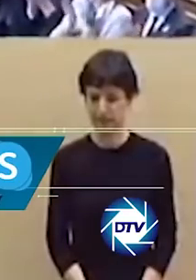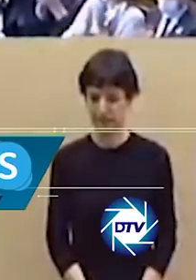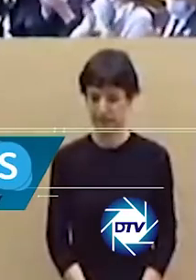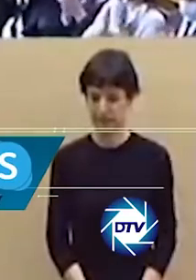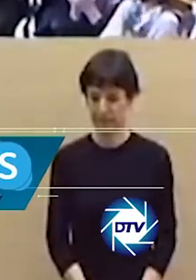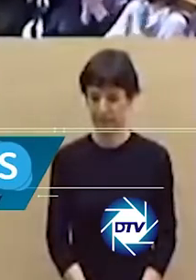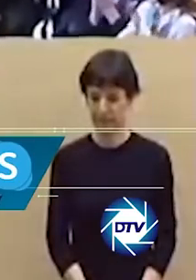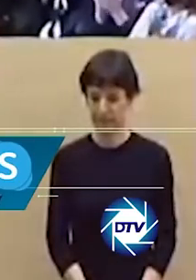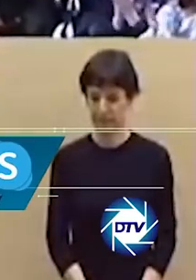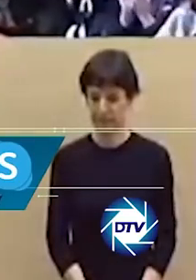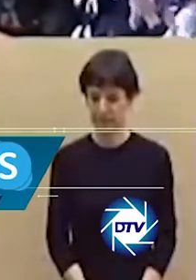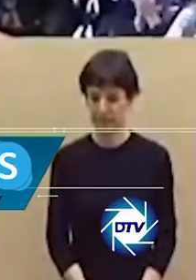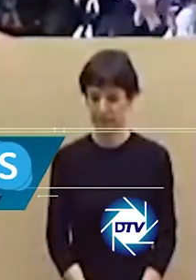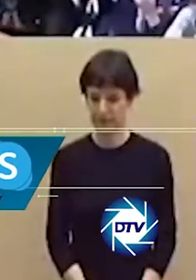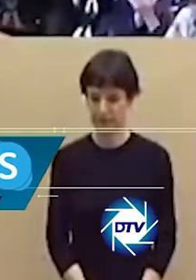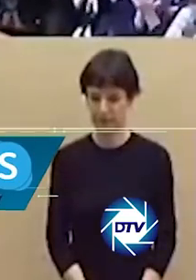están recibiendo